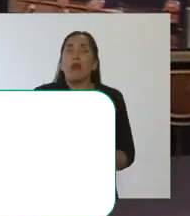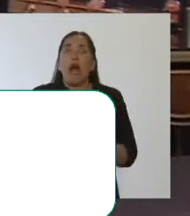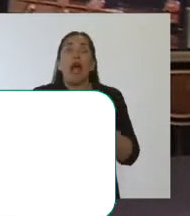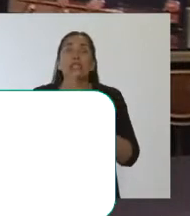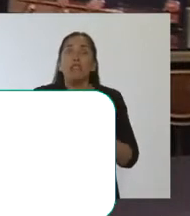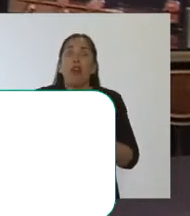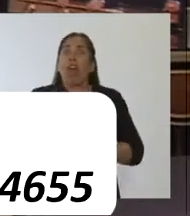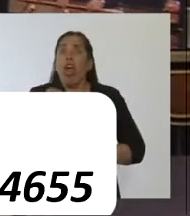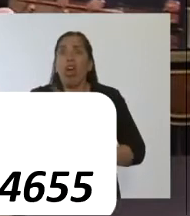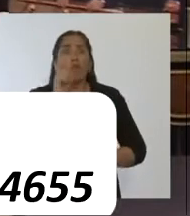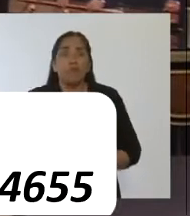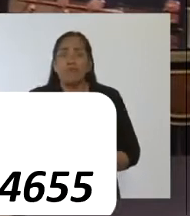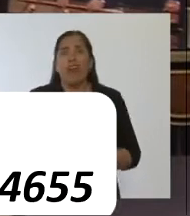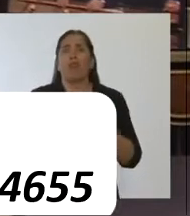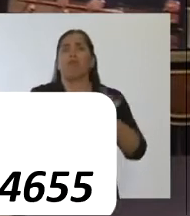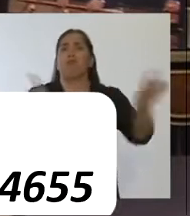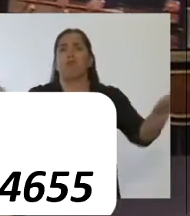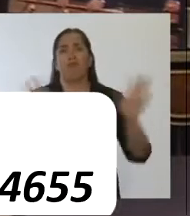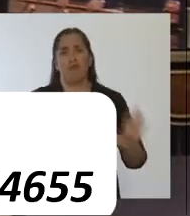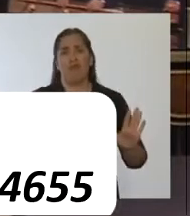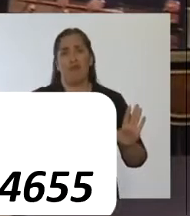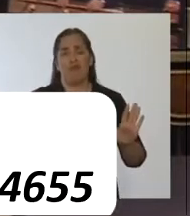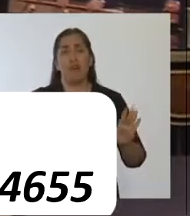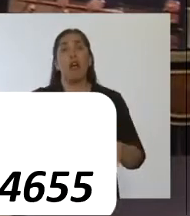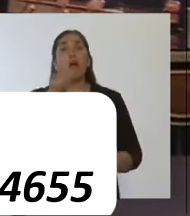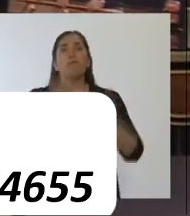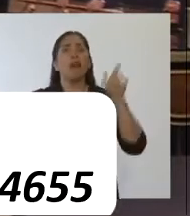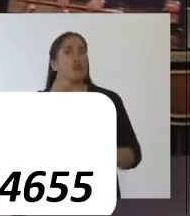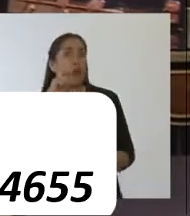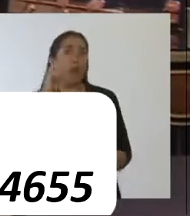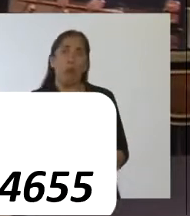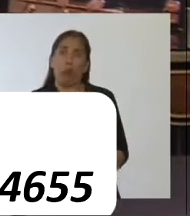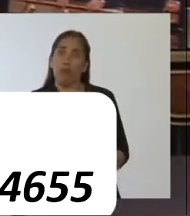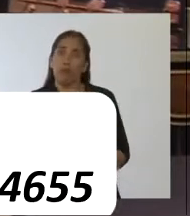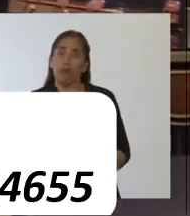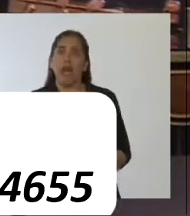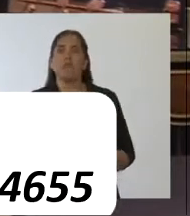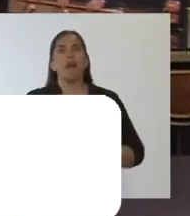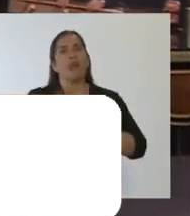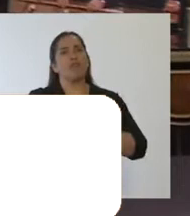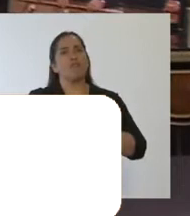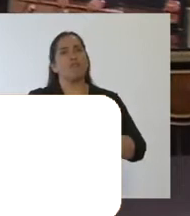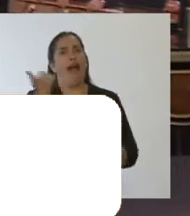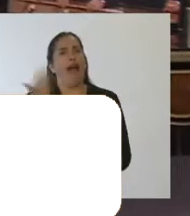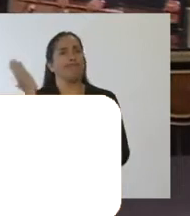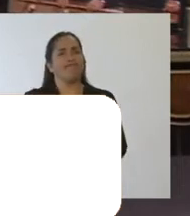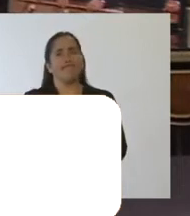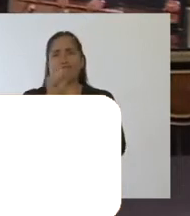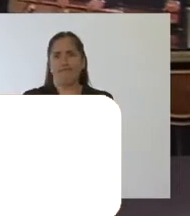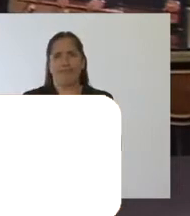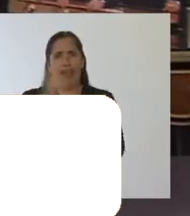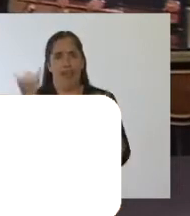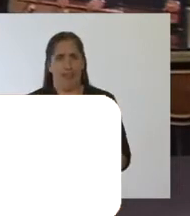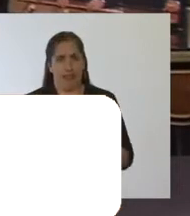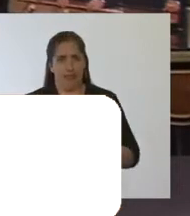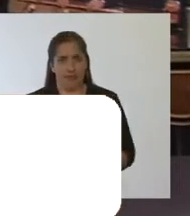virus. Aquellas personas que infrinjan el aislamiento tendrán responsabilidades penales.